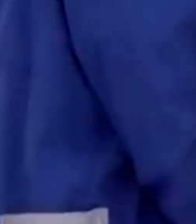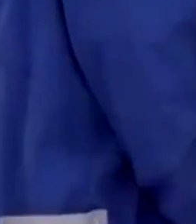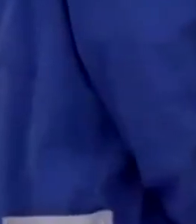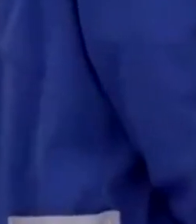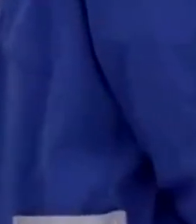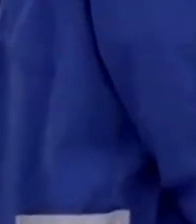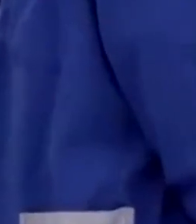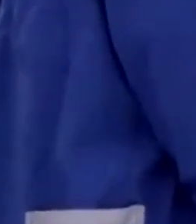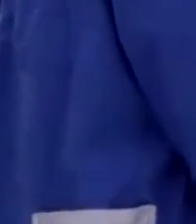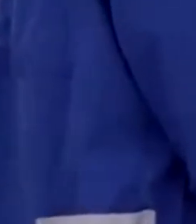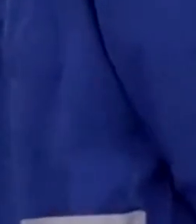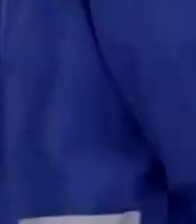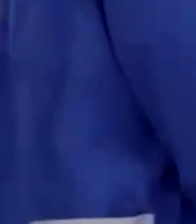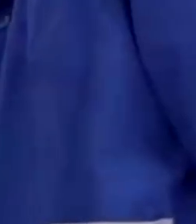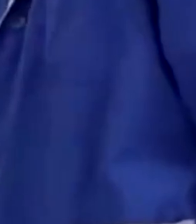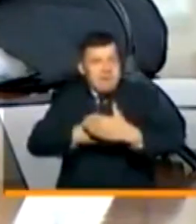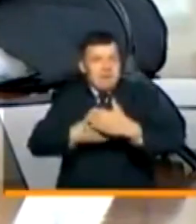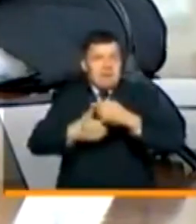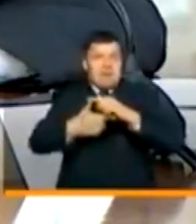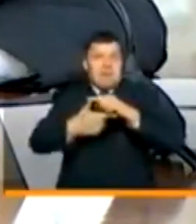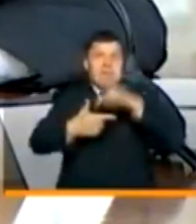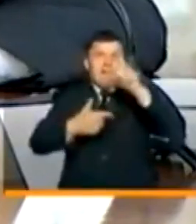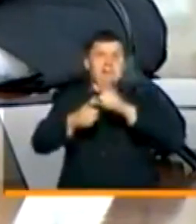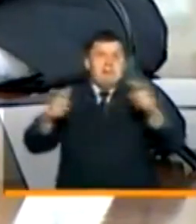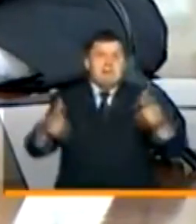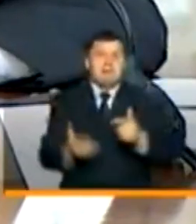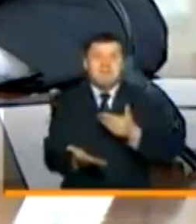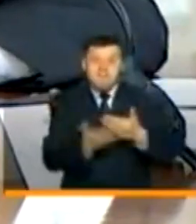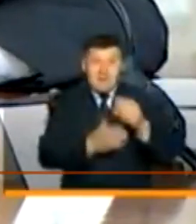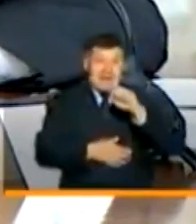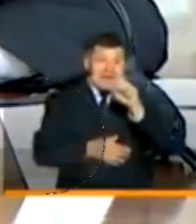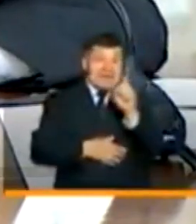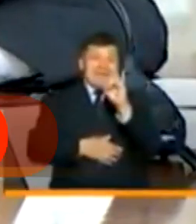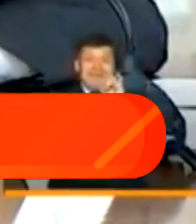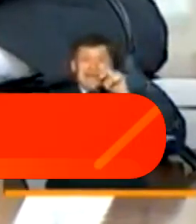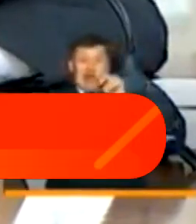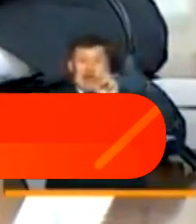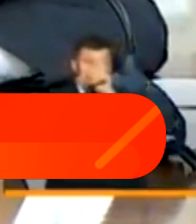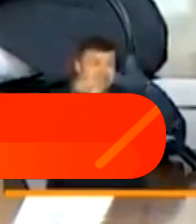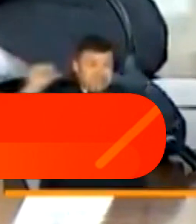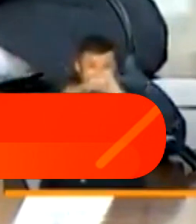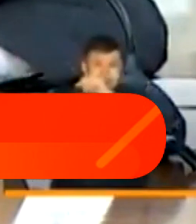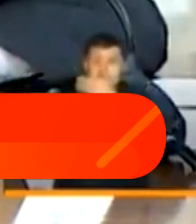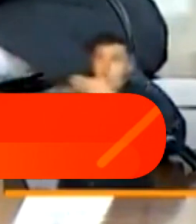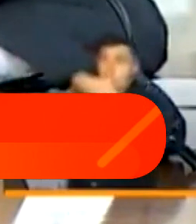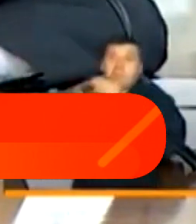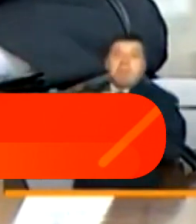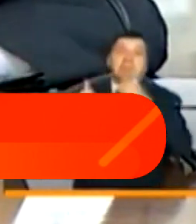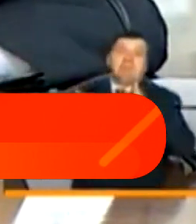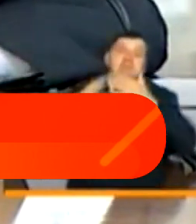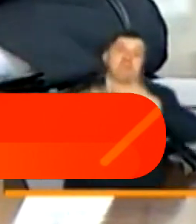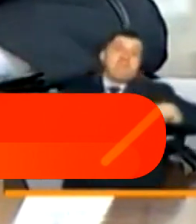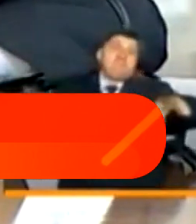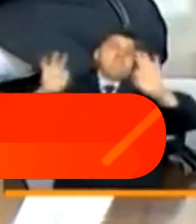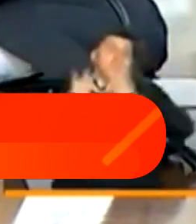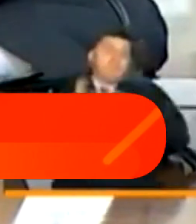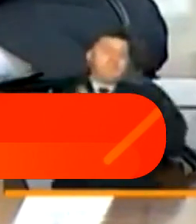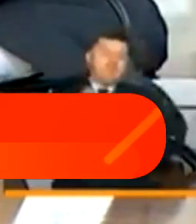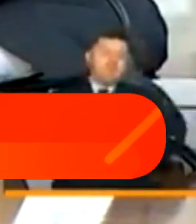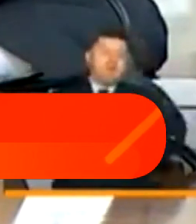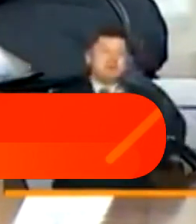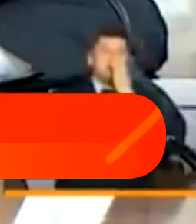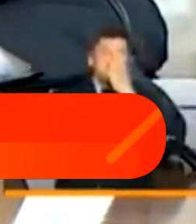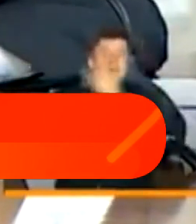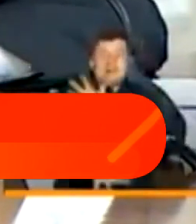proceso de inoculación en colombia la compra de si lo vais a compra muy importante porque esos iniciales 5